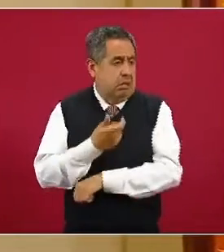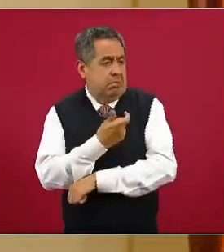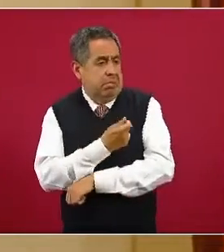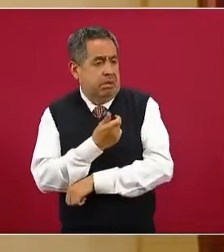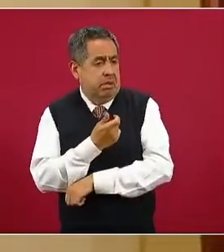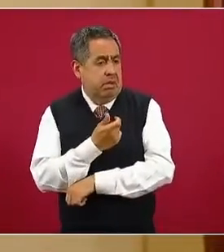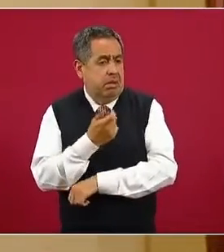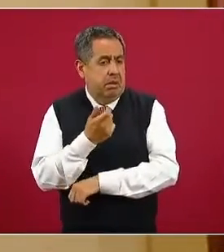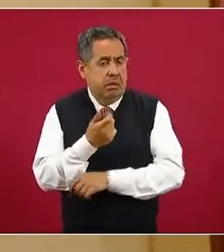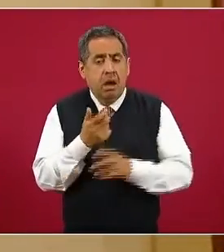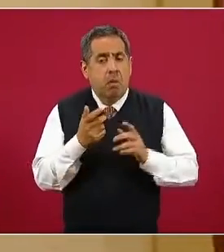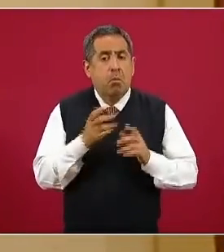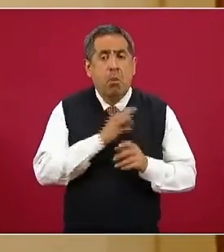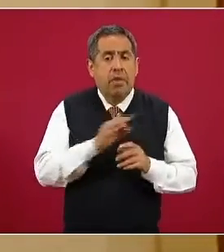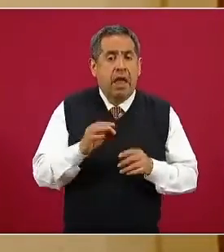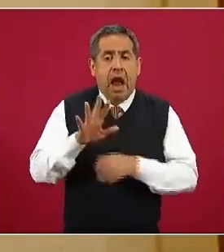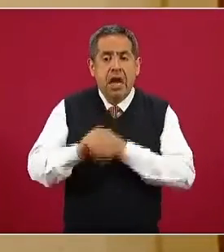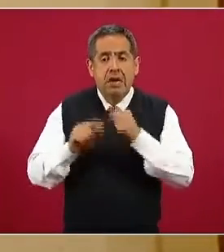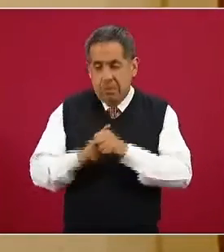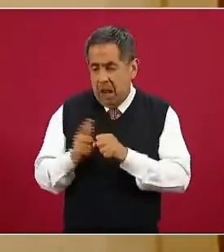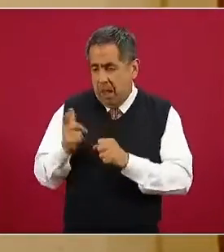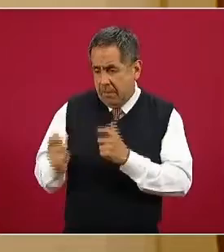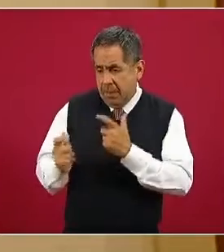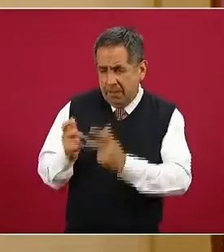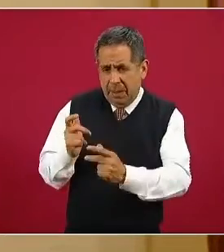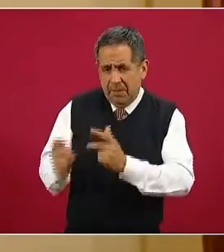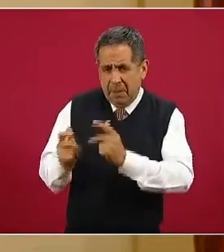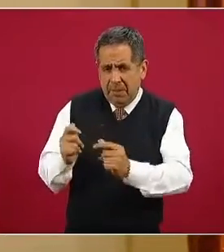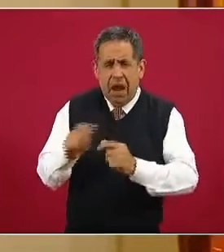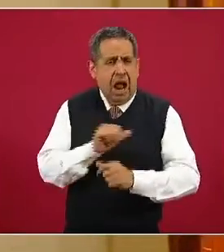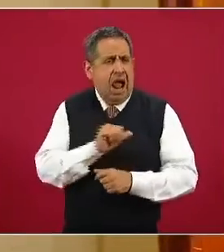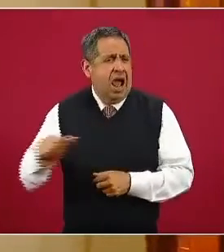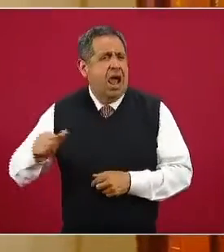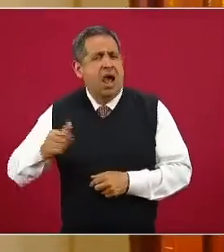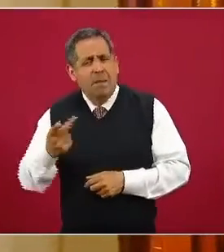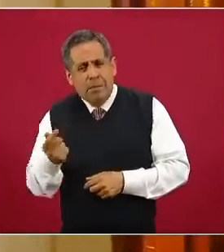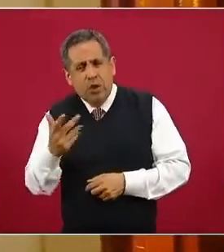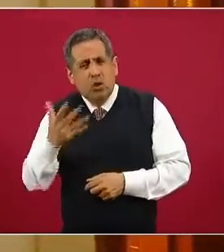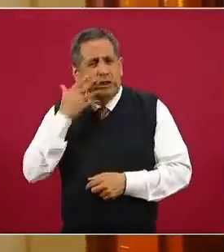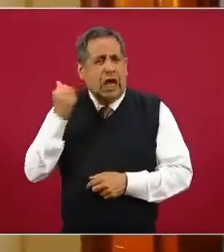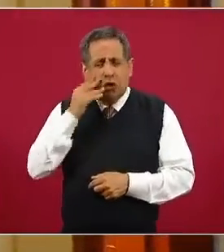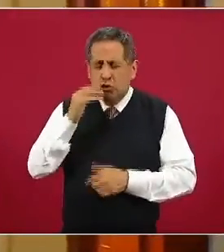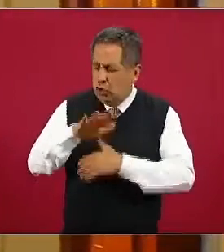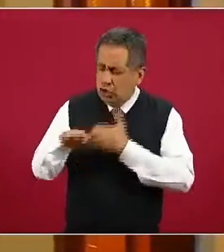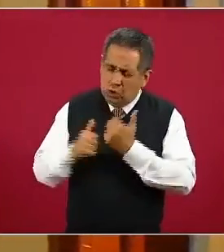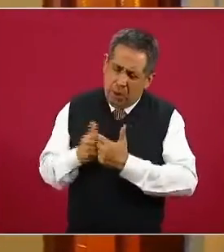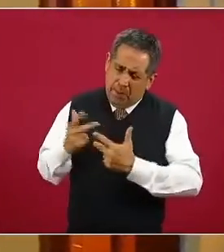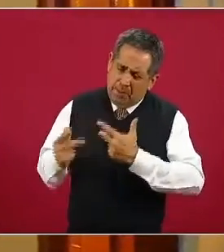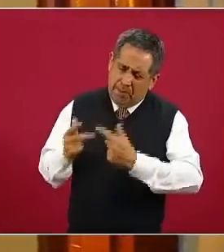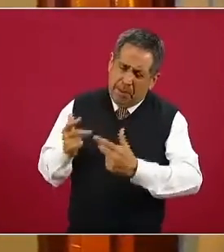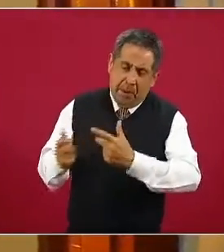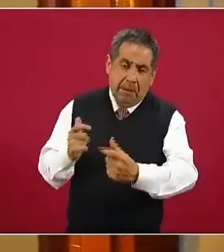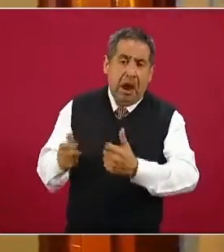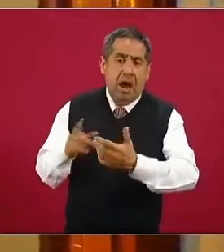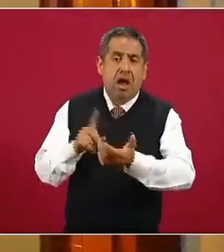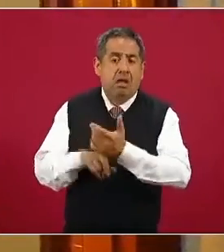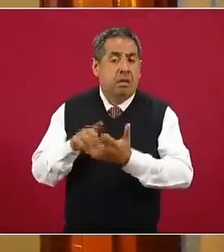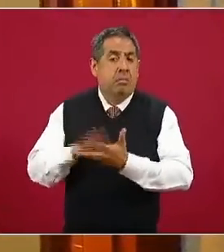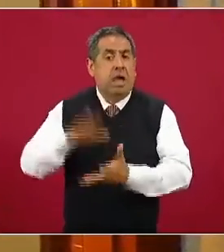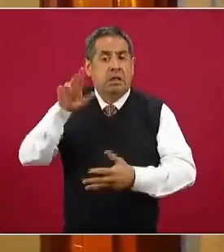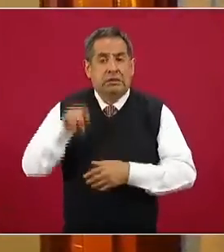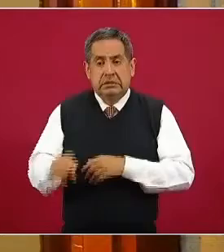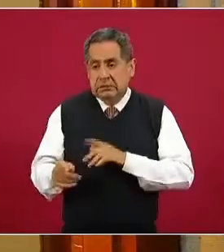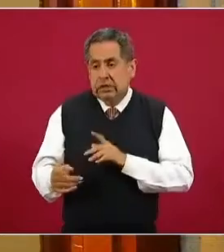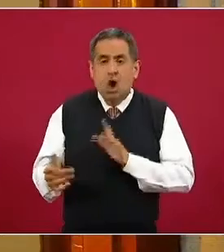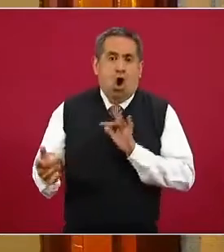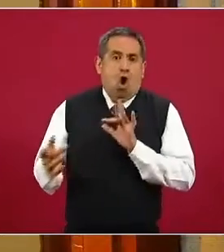componentes importantes. Uno, la vacunación de perros y gatos domésticos, que son los que están con mayor